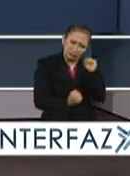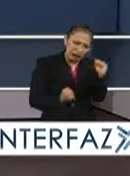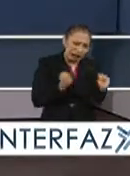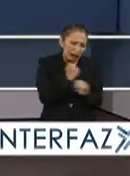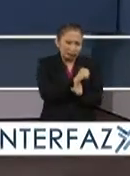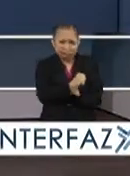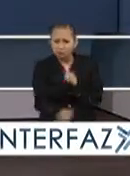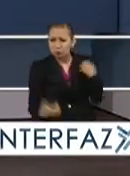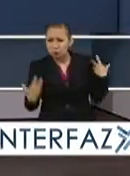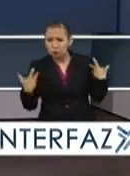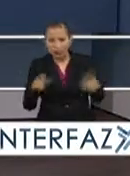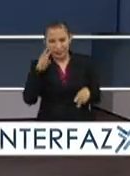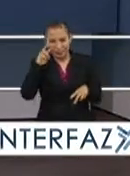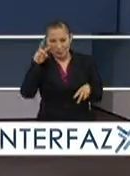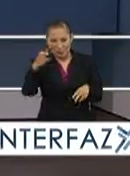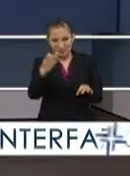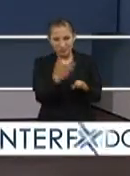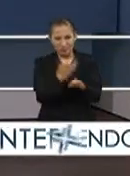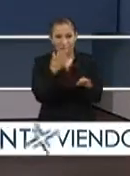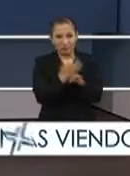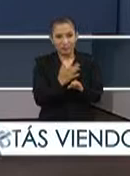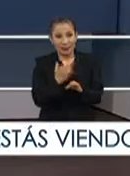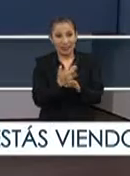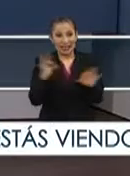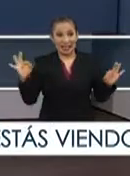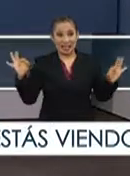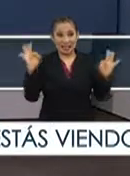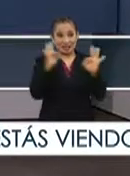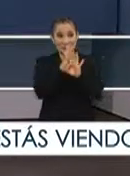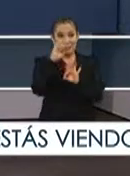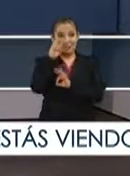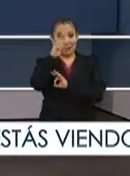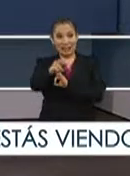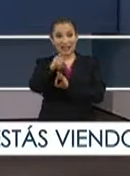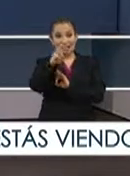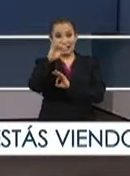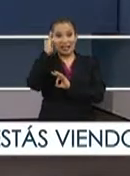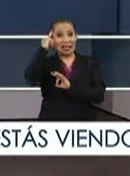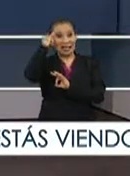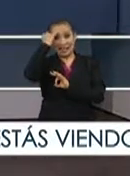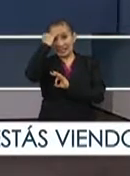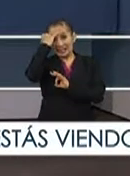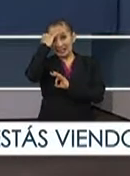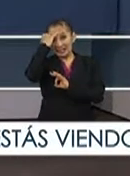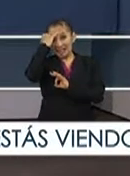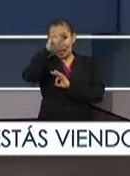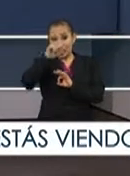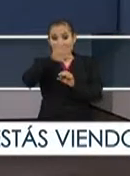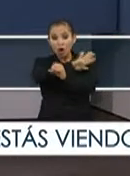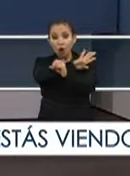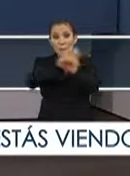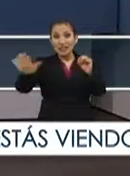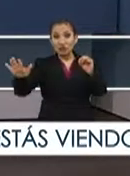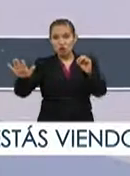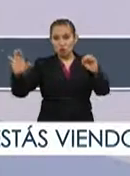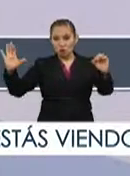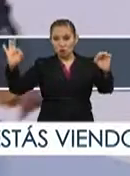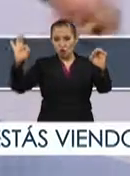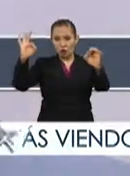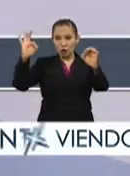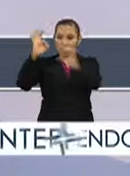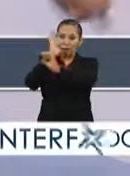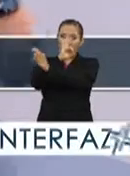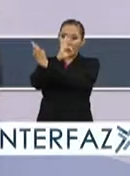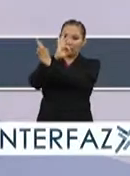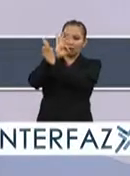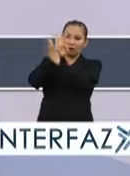interesante. Ahí estamos viendo ahorita el momento del eclipse. Vean, estamos abajo de la India. Ahí empieza la totalidad. Y es